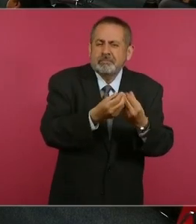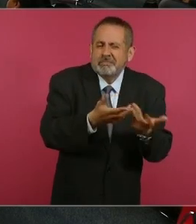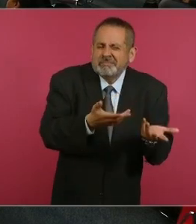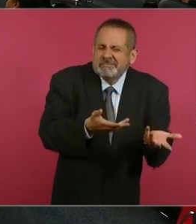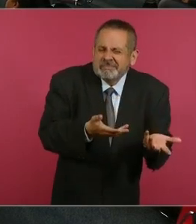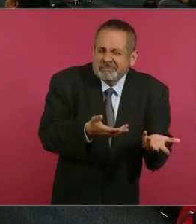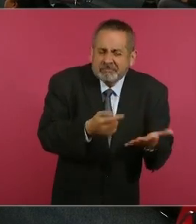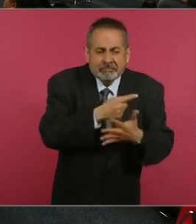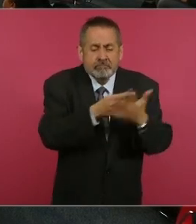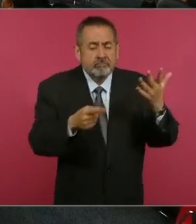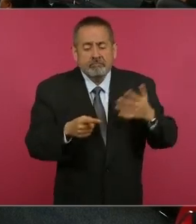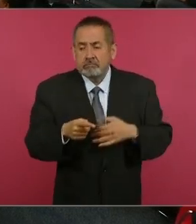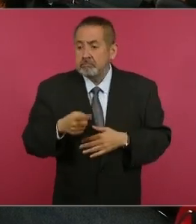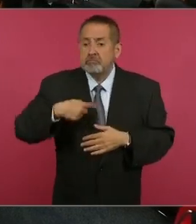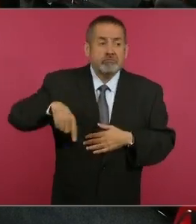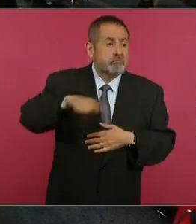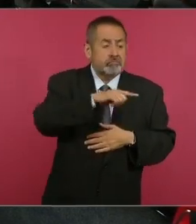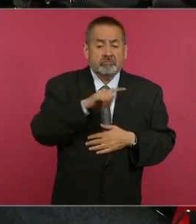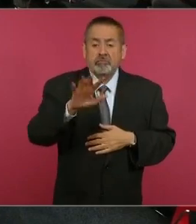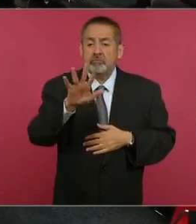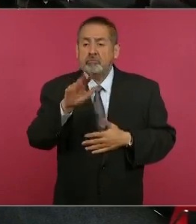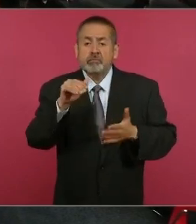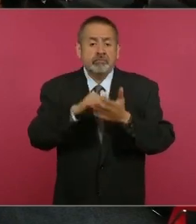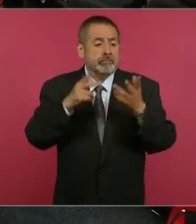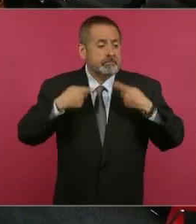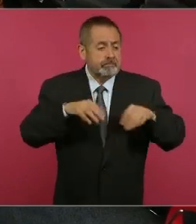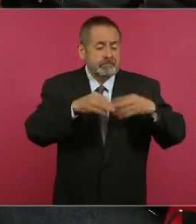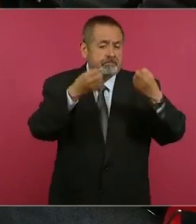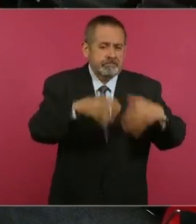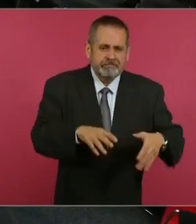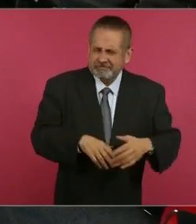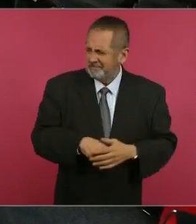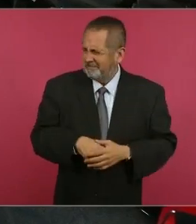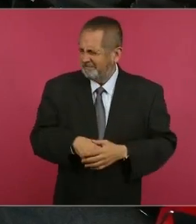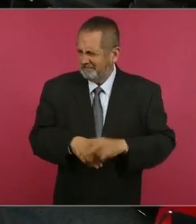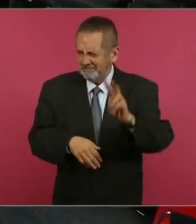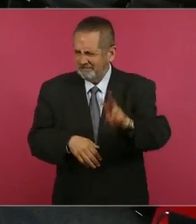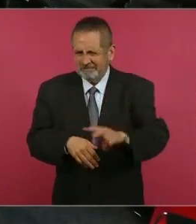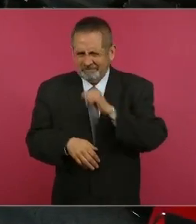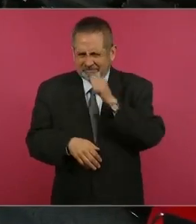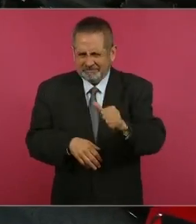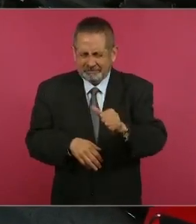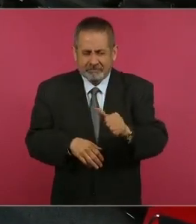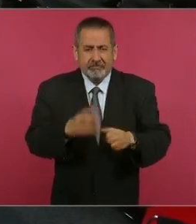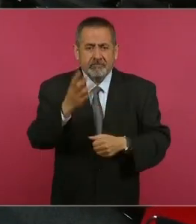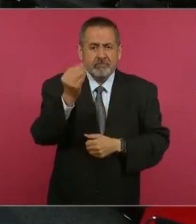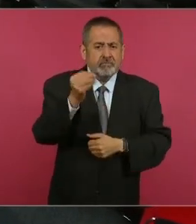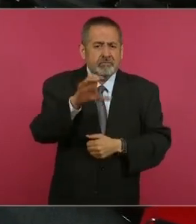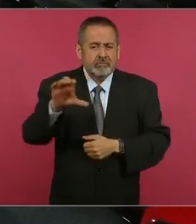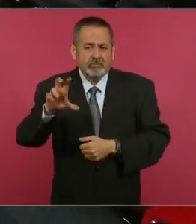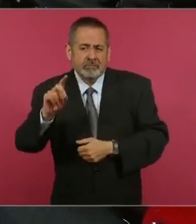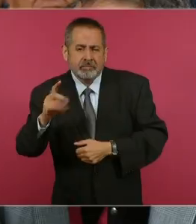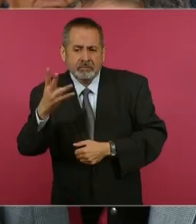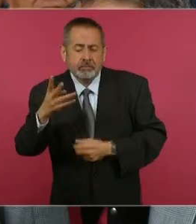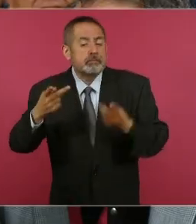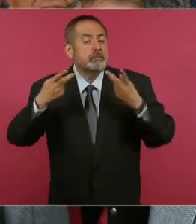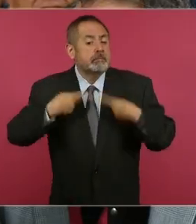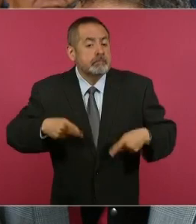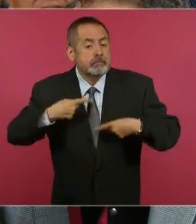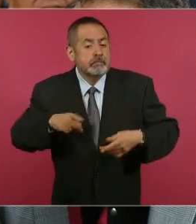Ellos hablan de que se van a afectar a más de 50,000 trabajadores cuando la realidad es que solamente son 934